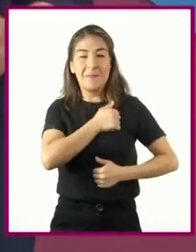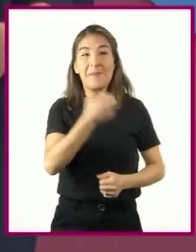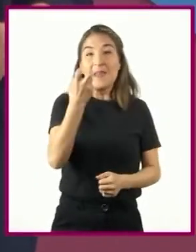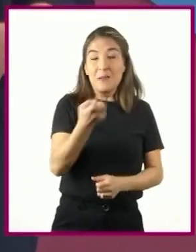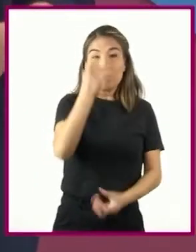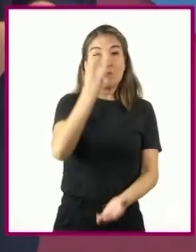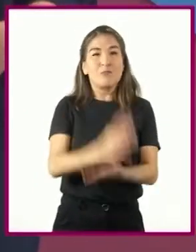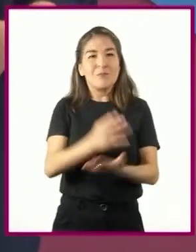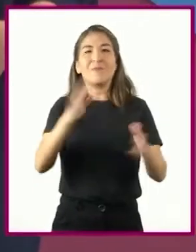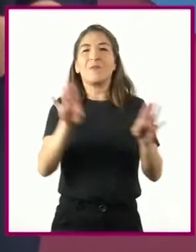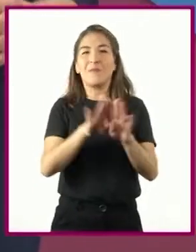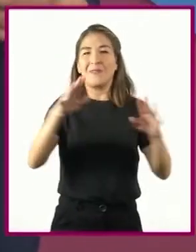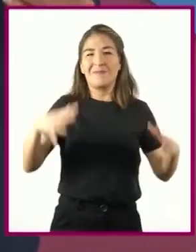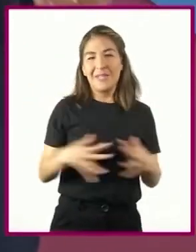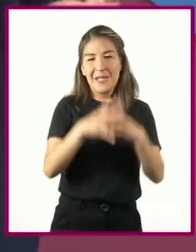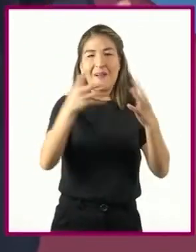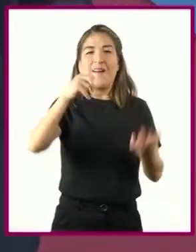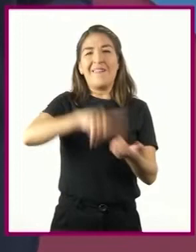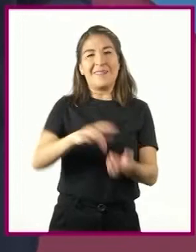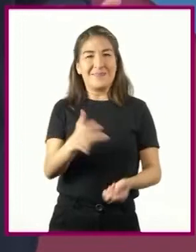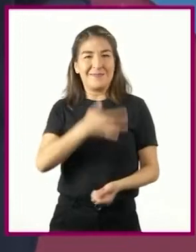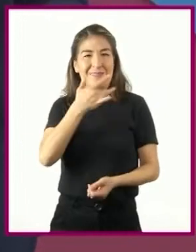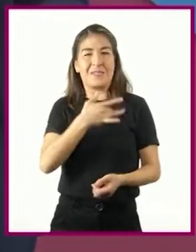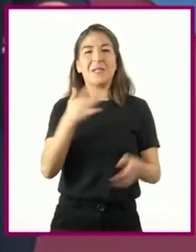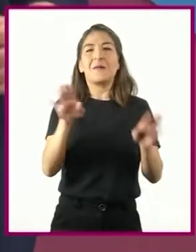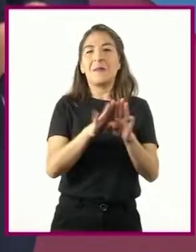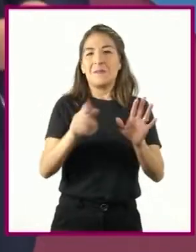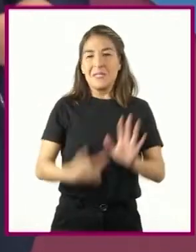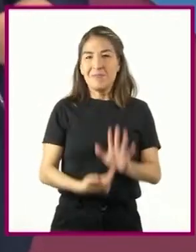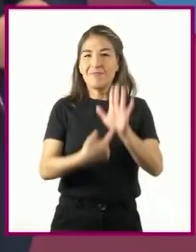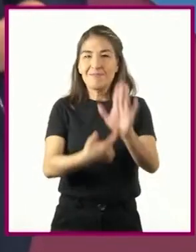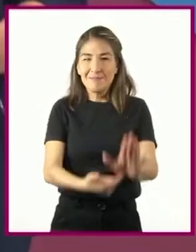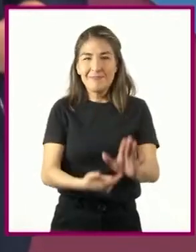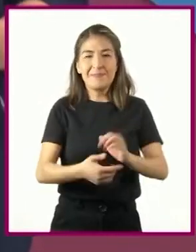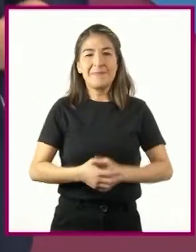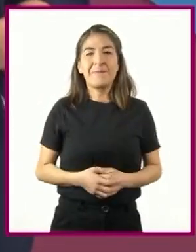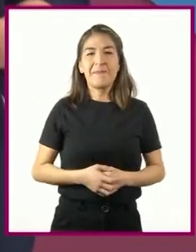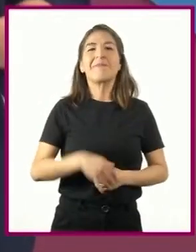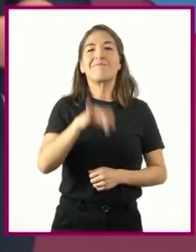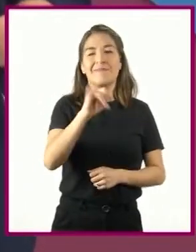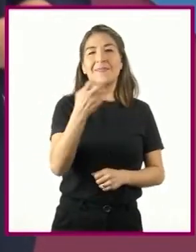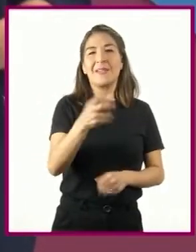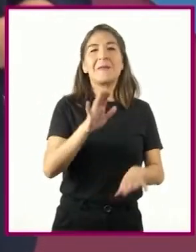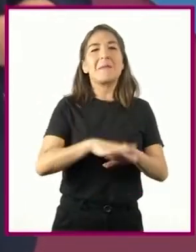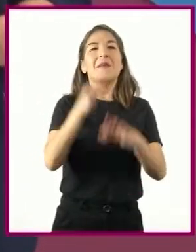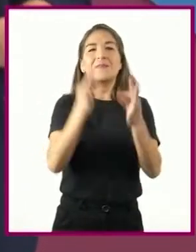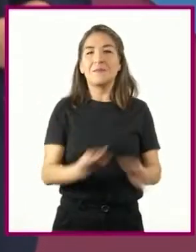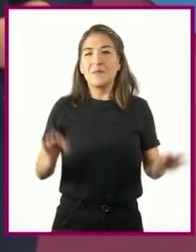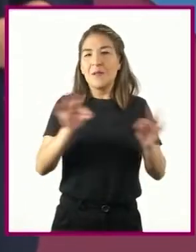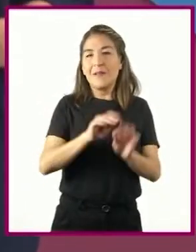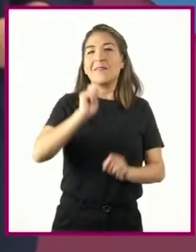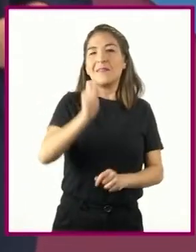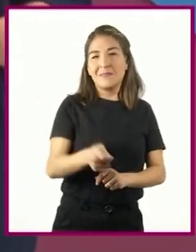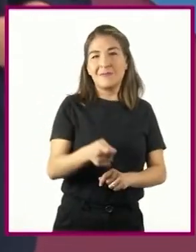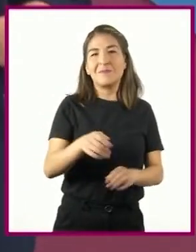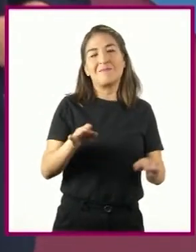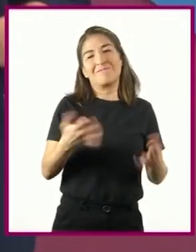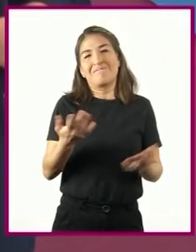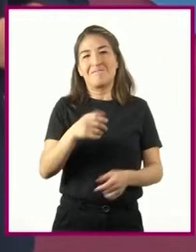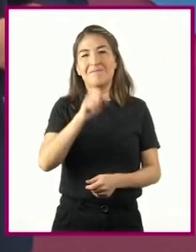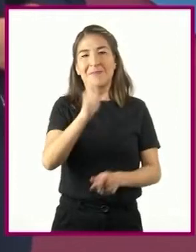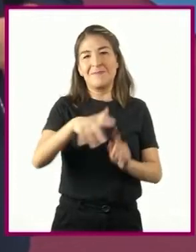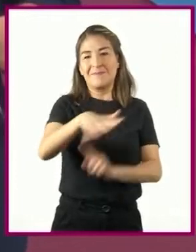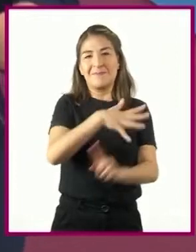conflicto en que este sentimiento fue puesto en evidencia, sí constituyó uno de los más